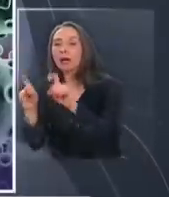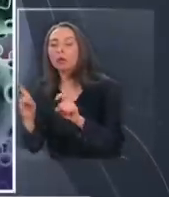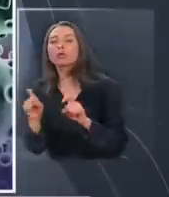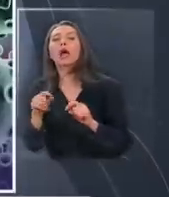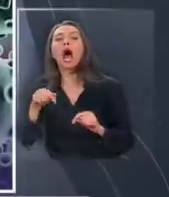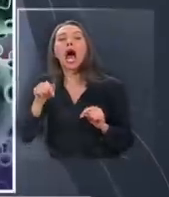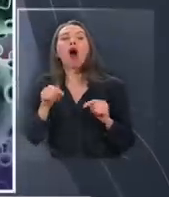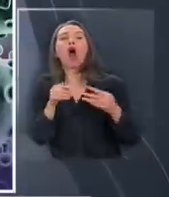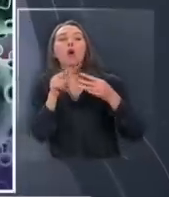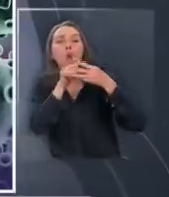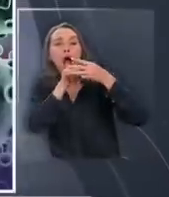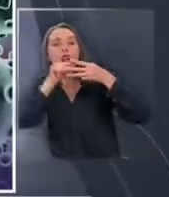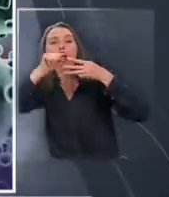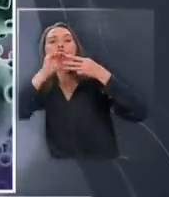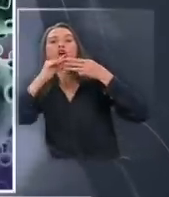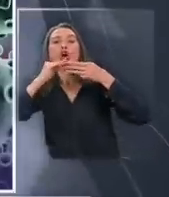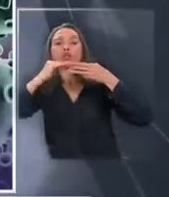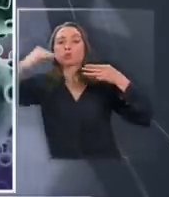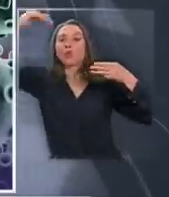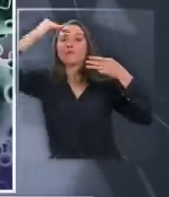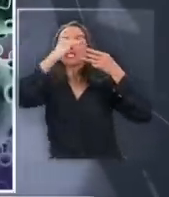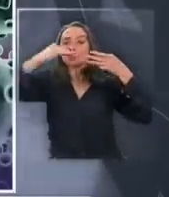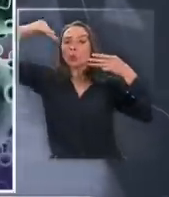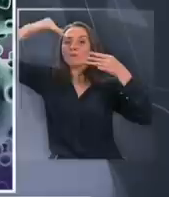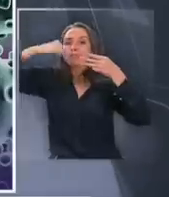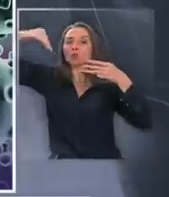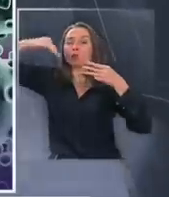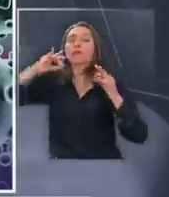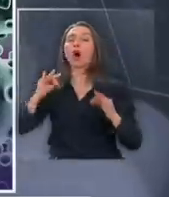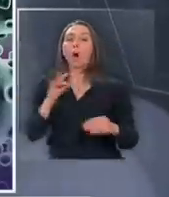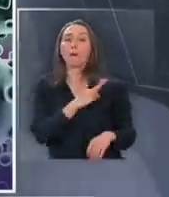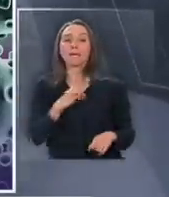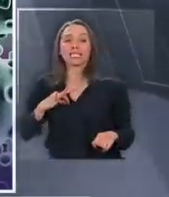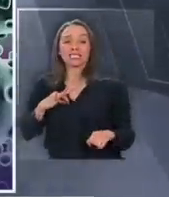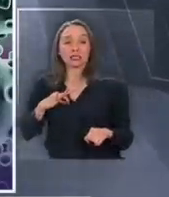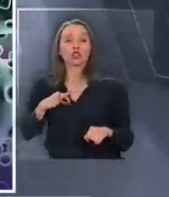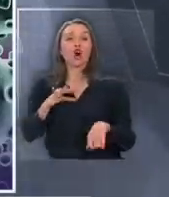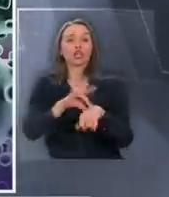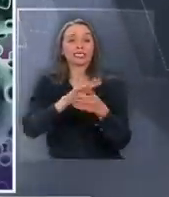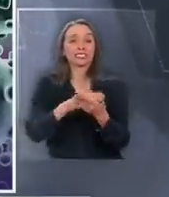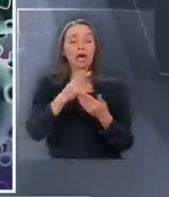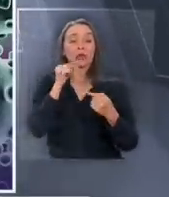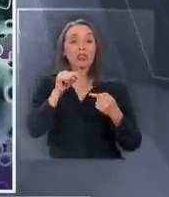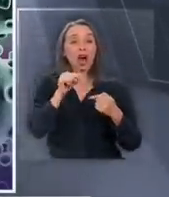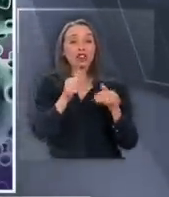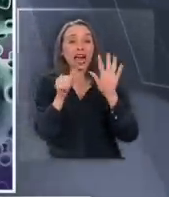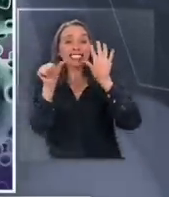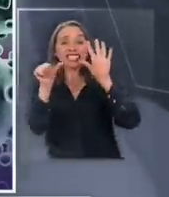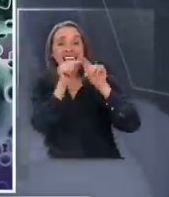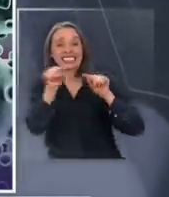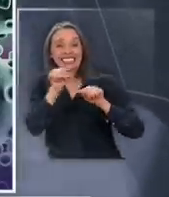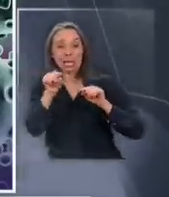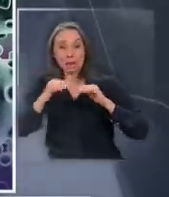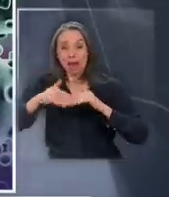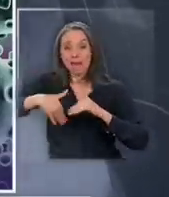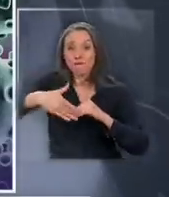curva iremos. O como dice el ministro Mañalich, se vienen ahora 6 semanas que vamos a estar en la parte alta del pic.